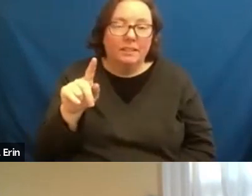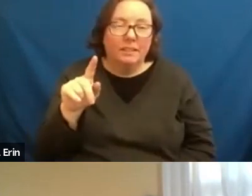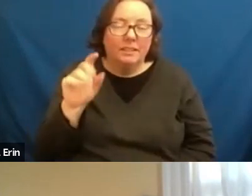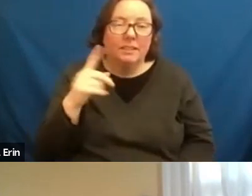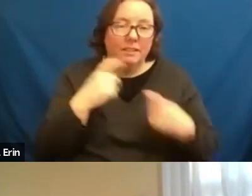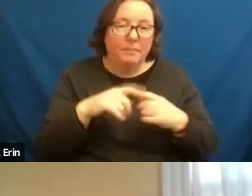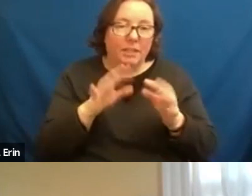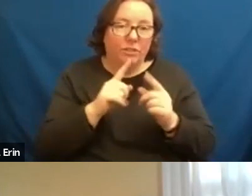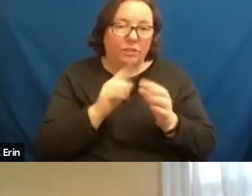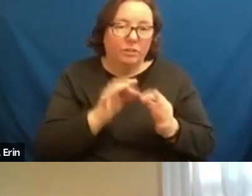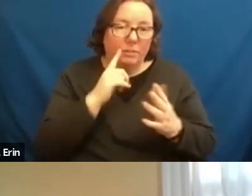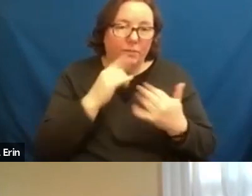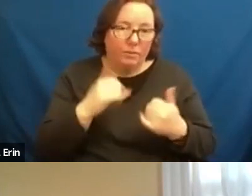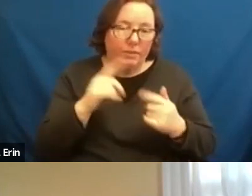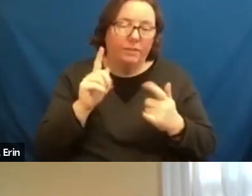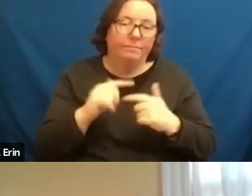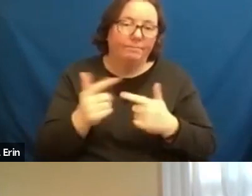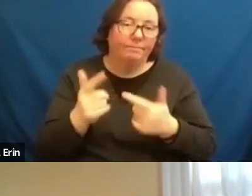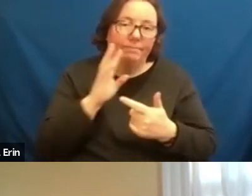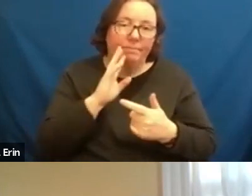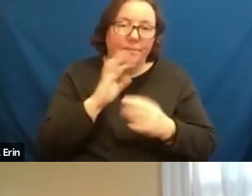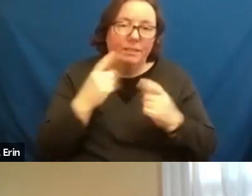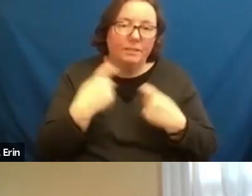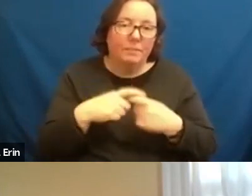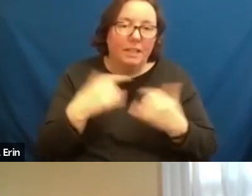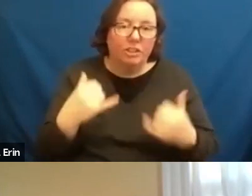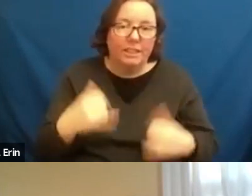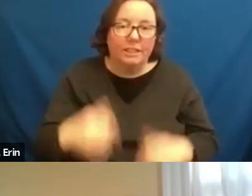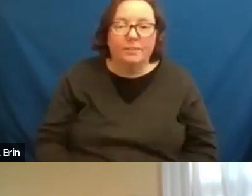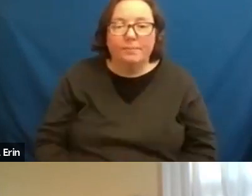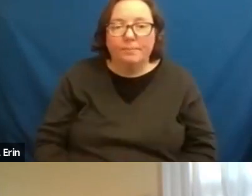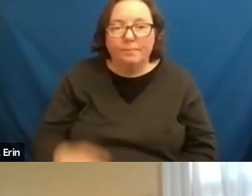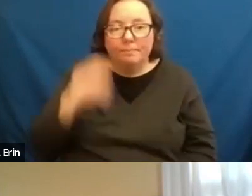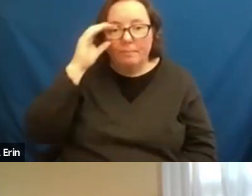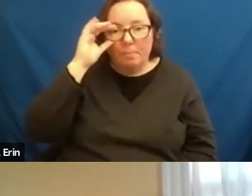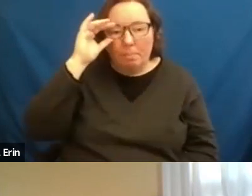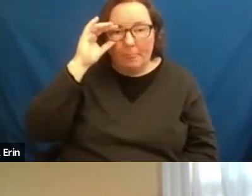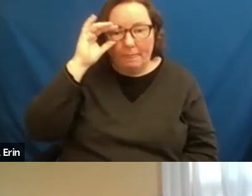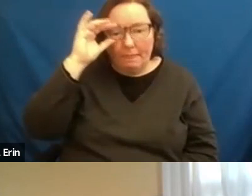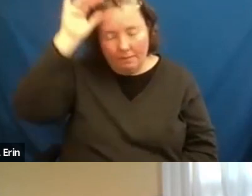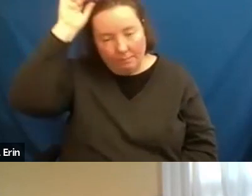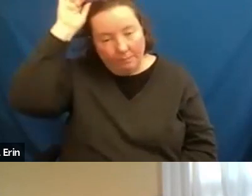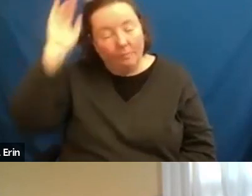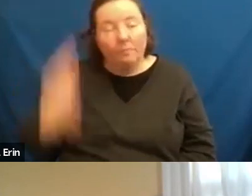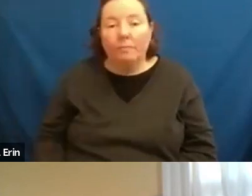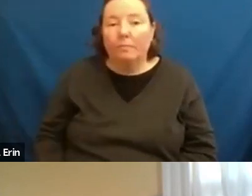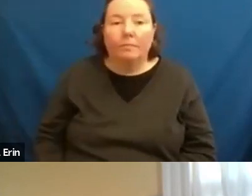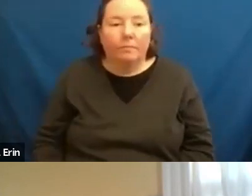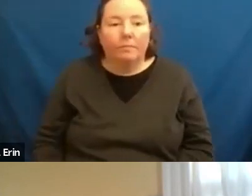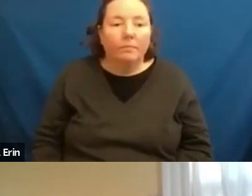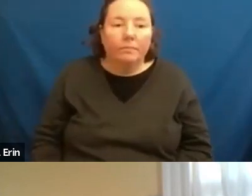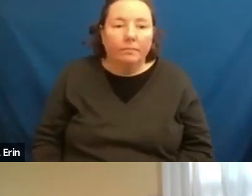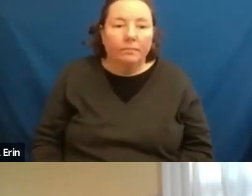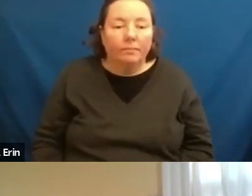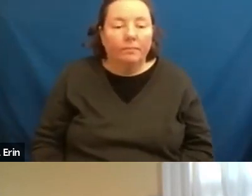today. Muy buenas noches, damas y caballeros. Mi nombre es Randolph Domínguez. Voy a ser su intérprete del idioma español el día de